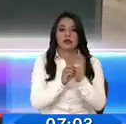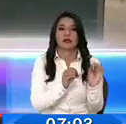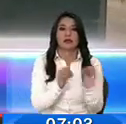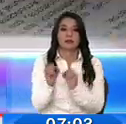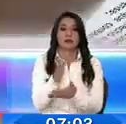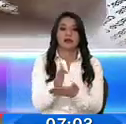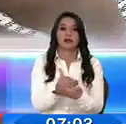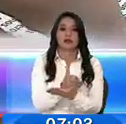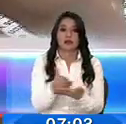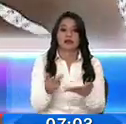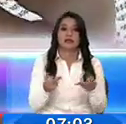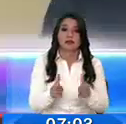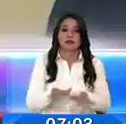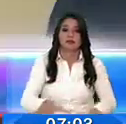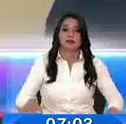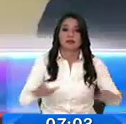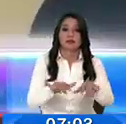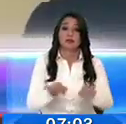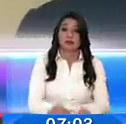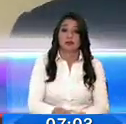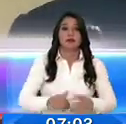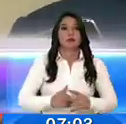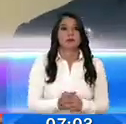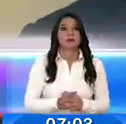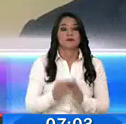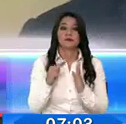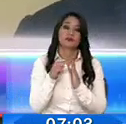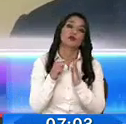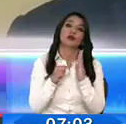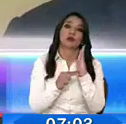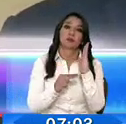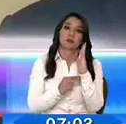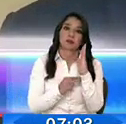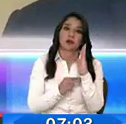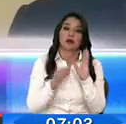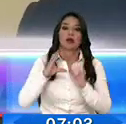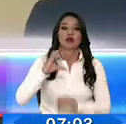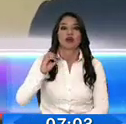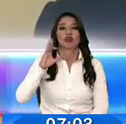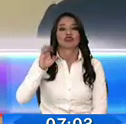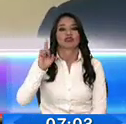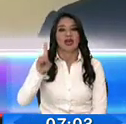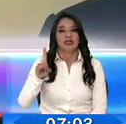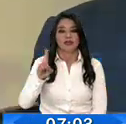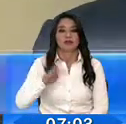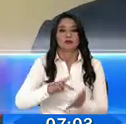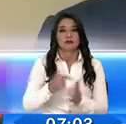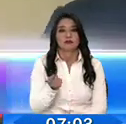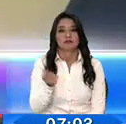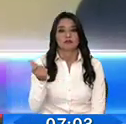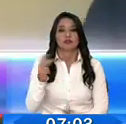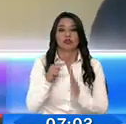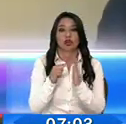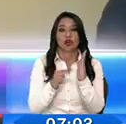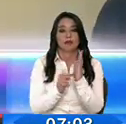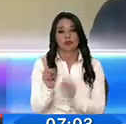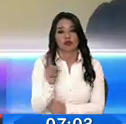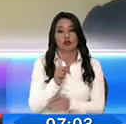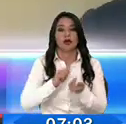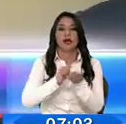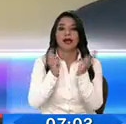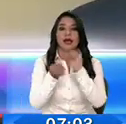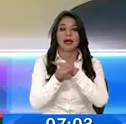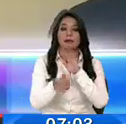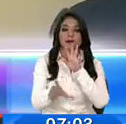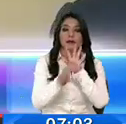y uso de suelo de la normativa que está en base al costado es decir no es que desaparezca la normativa es que cambie de la